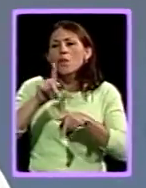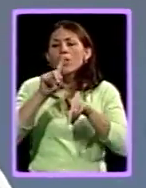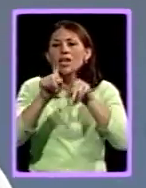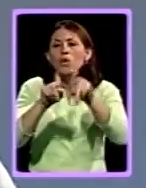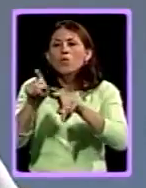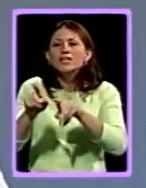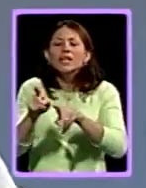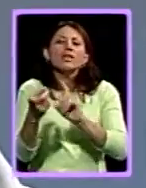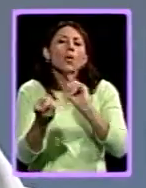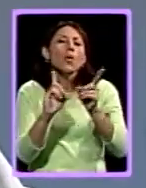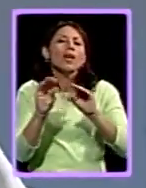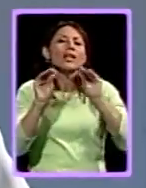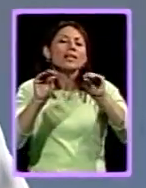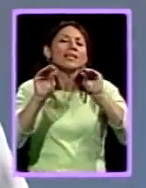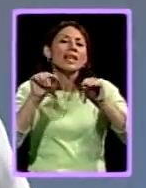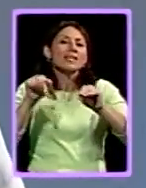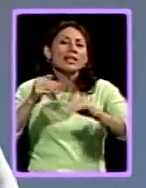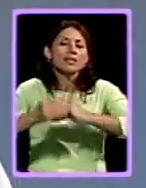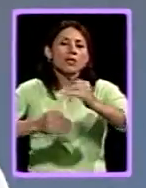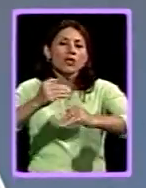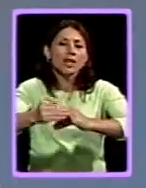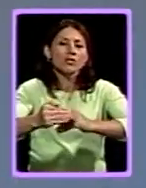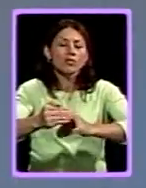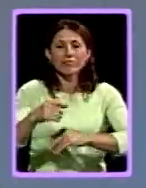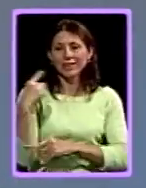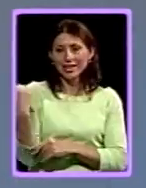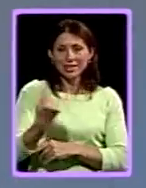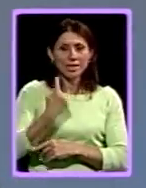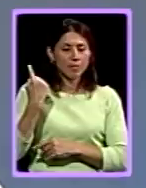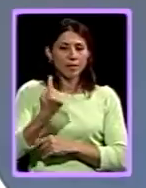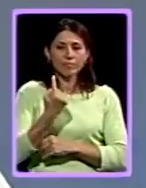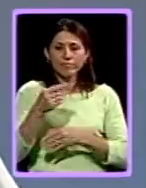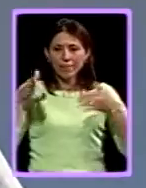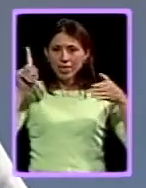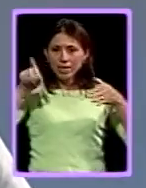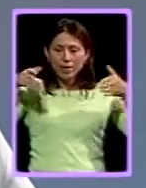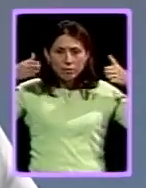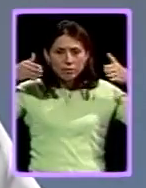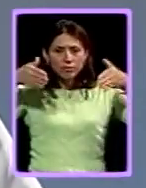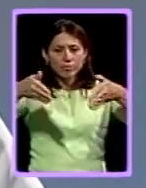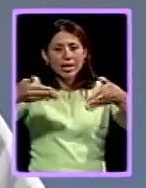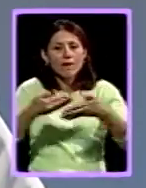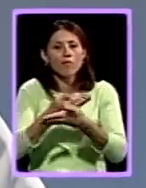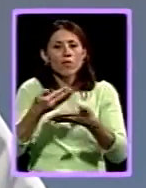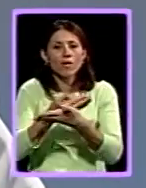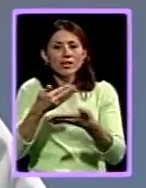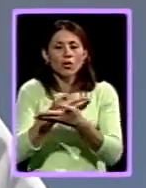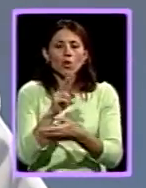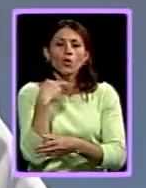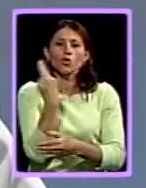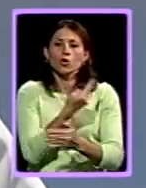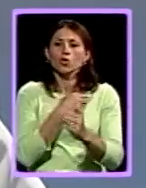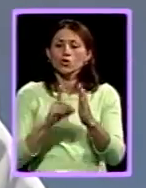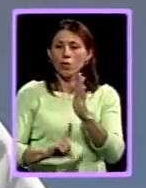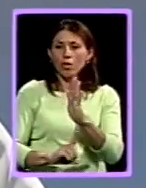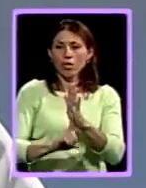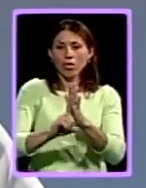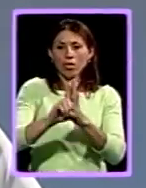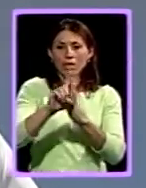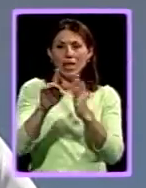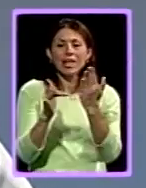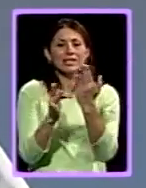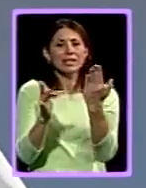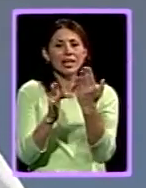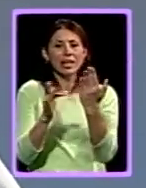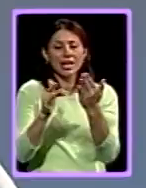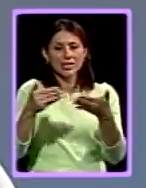Bueno, justamente creo que siempre el mismo tema de la innovación. Nosotros estamos justamente desarrollando mucho todo lo que es las técnicas de